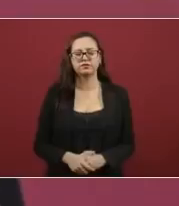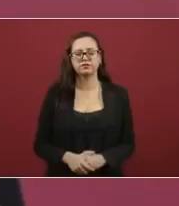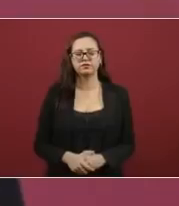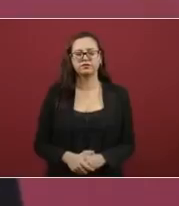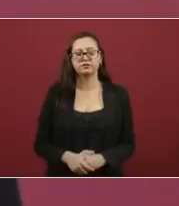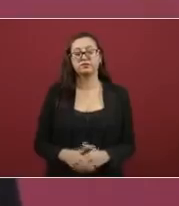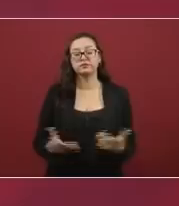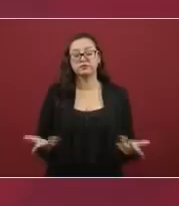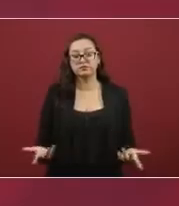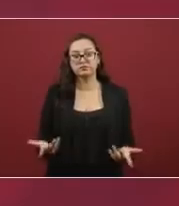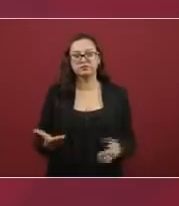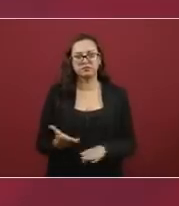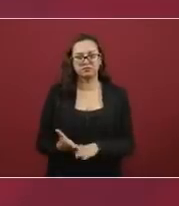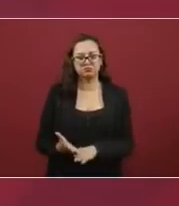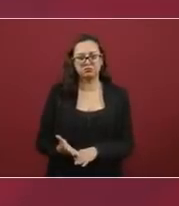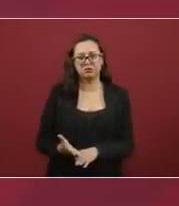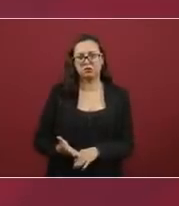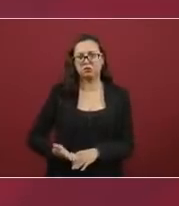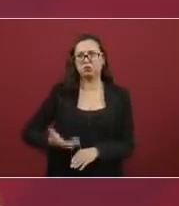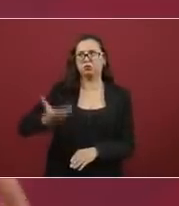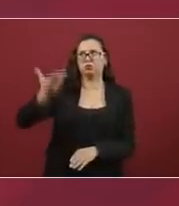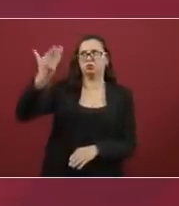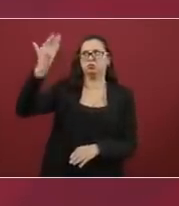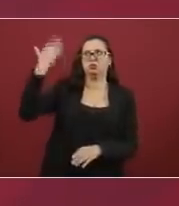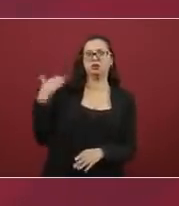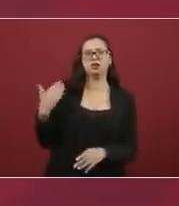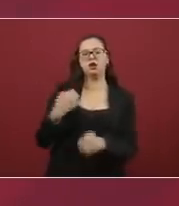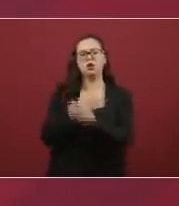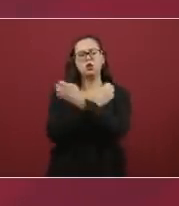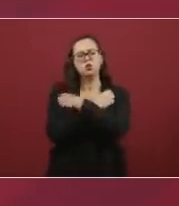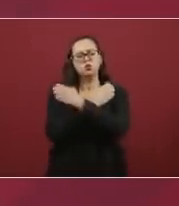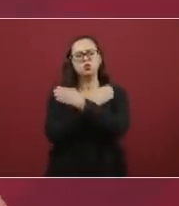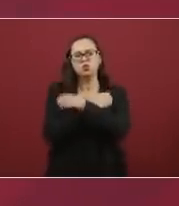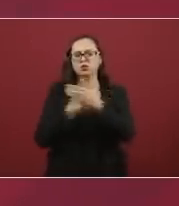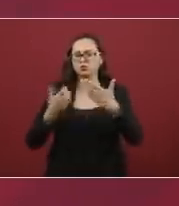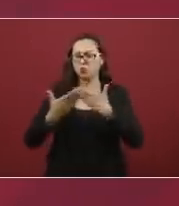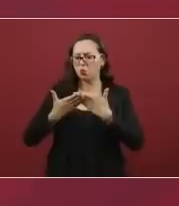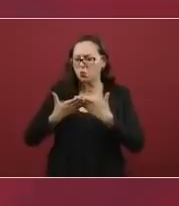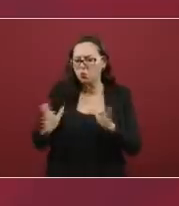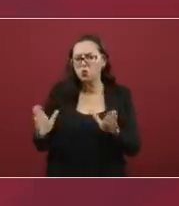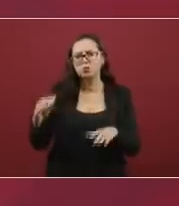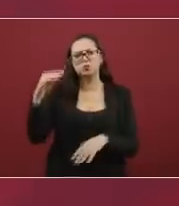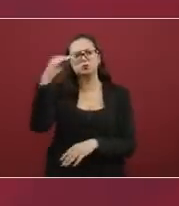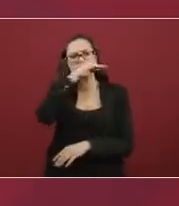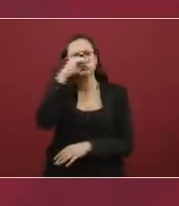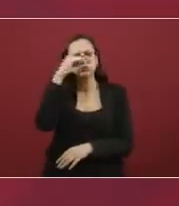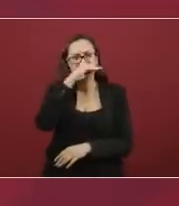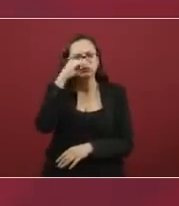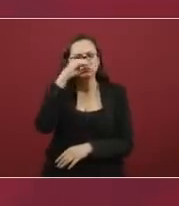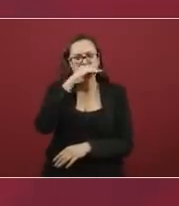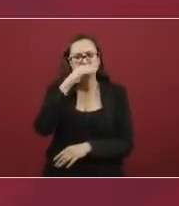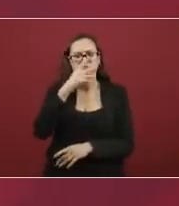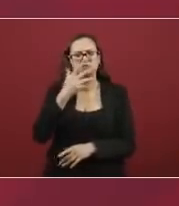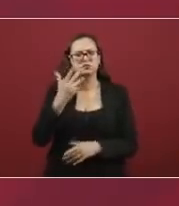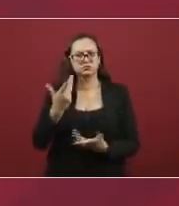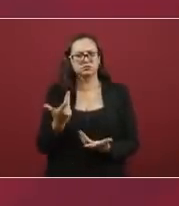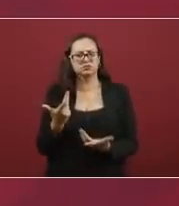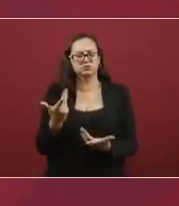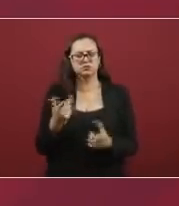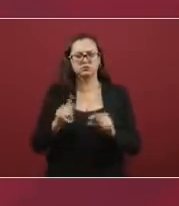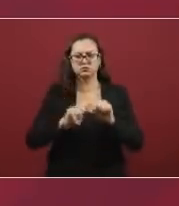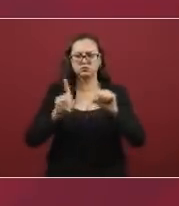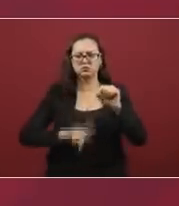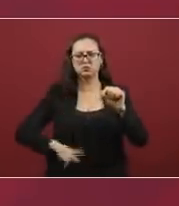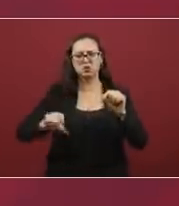era pública, gratuita, en lo general. El concepto era de que la educación es